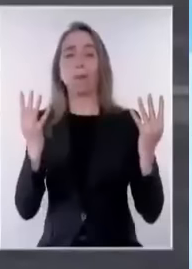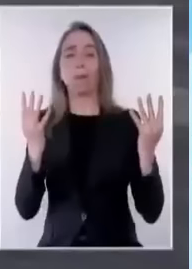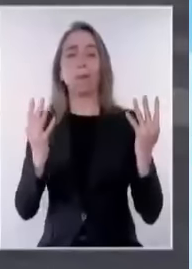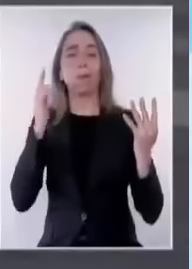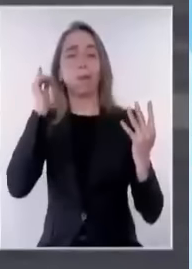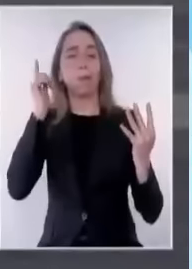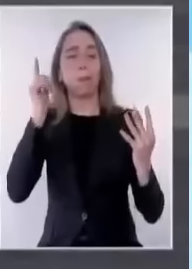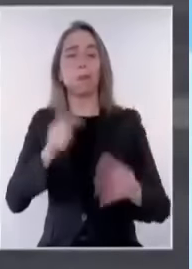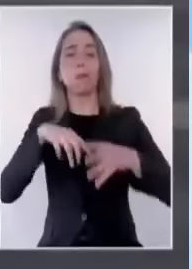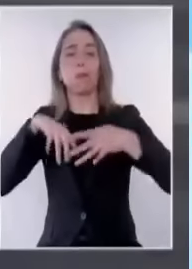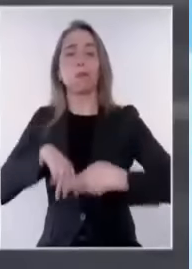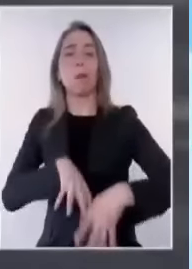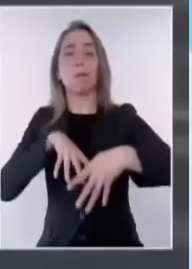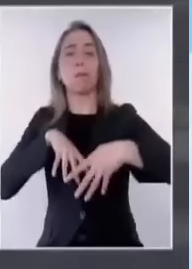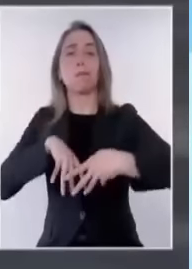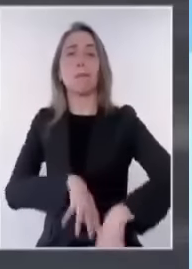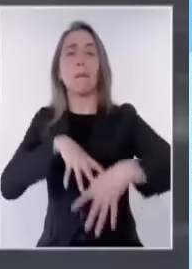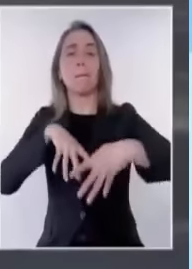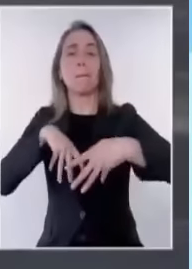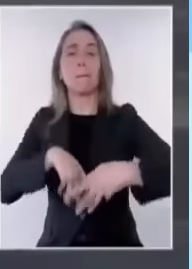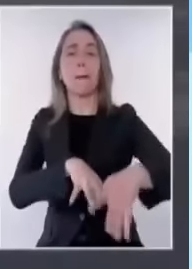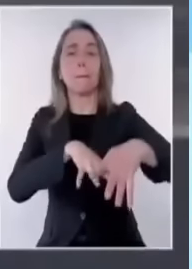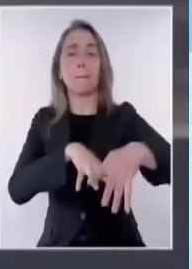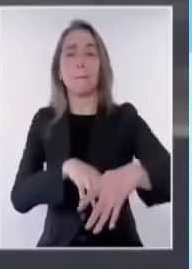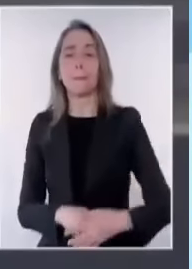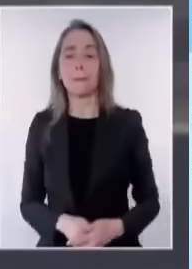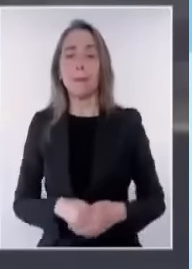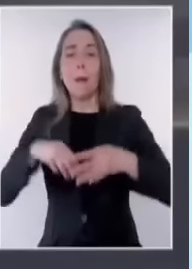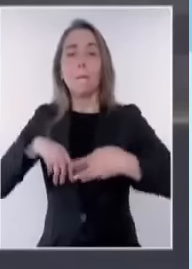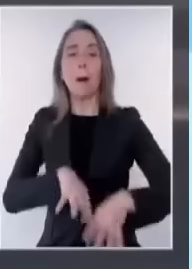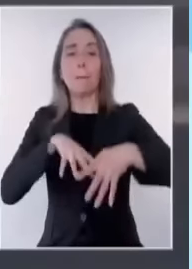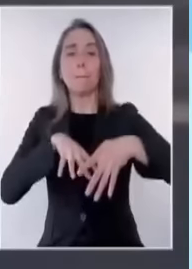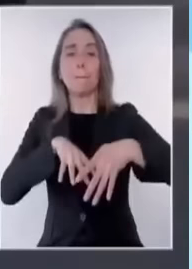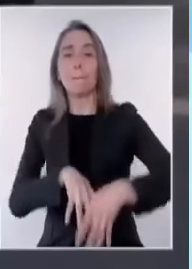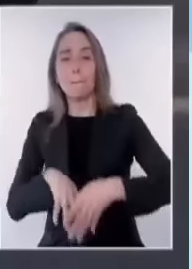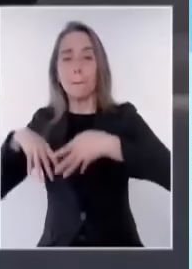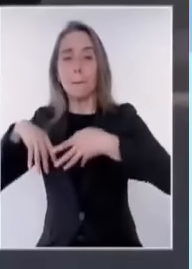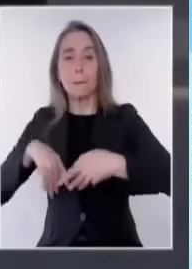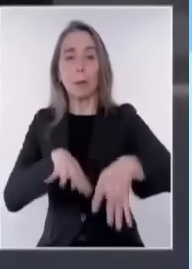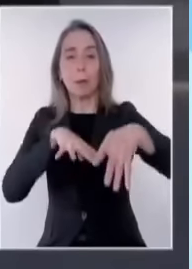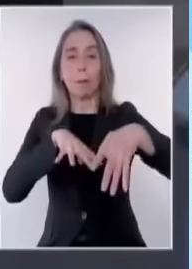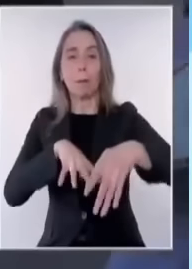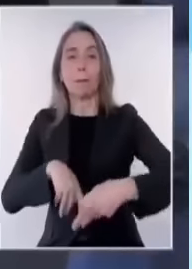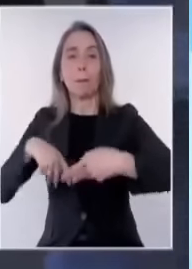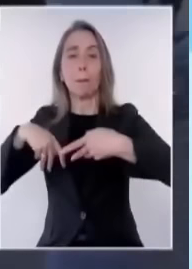vos, hacete miembro del canal como todos los amigos que están pasando acá en la lista abajo.